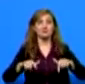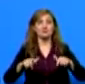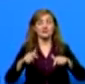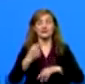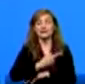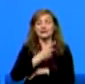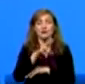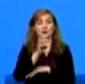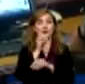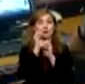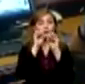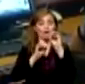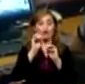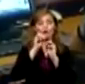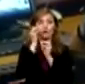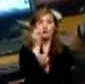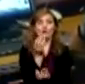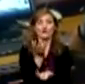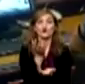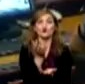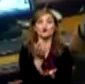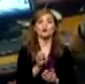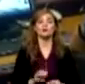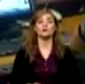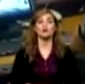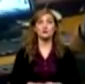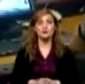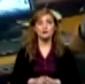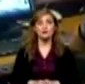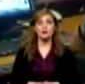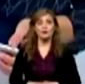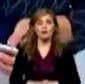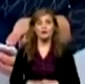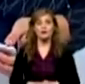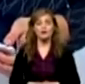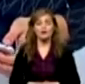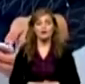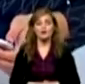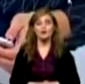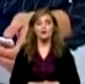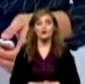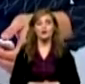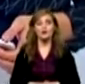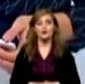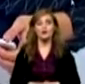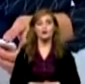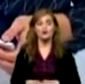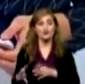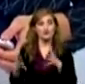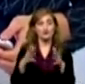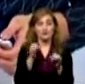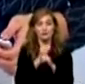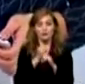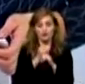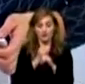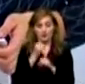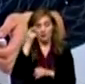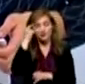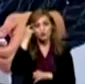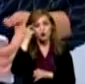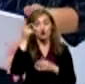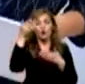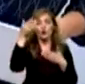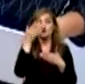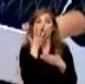20 días habrá un informe. En Quito, Andrea Samaniego, 24 horas. Las cuentas del Instituto de Pensamiento Político